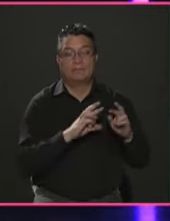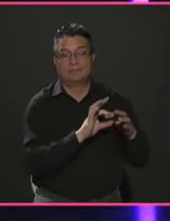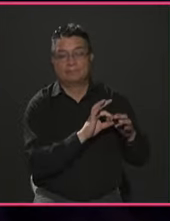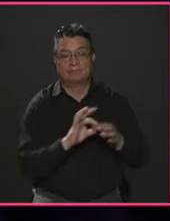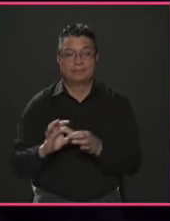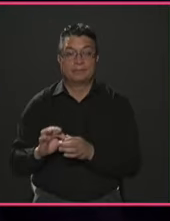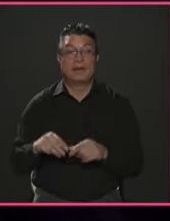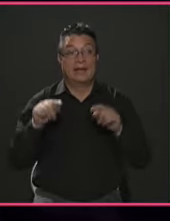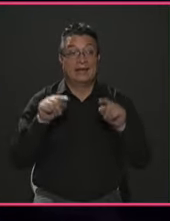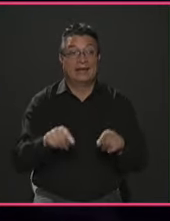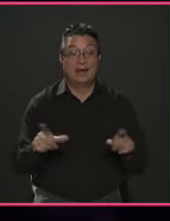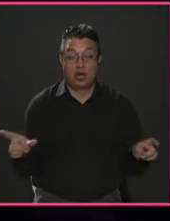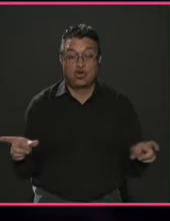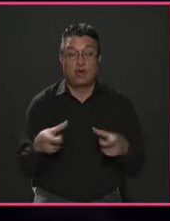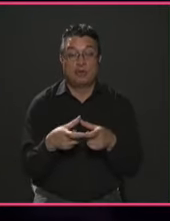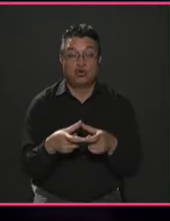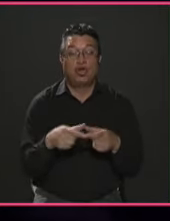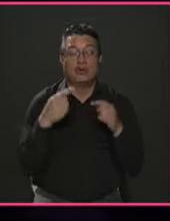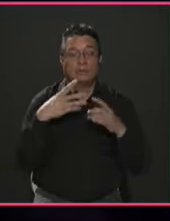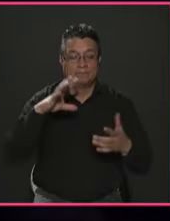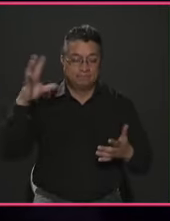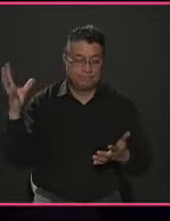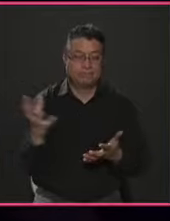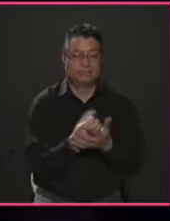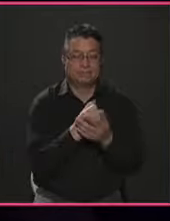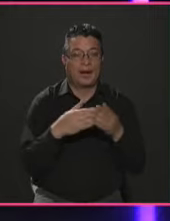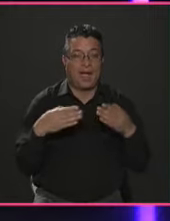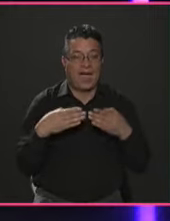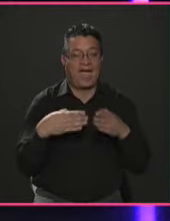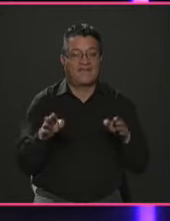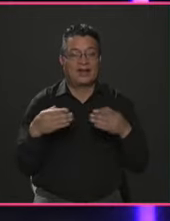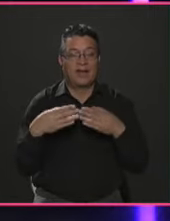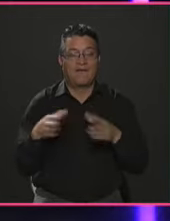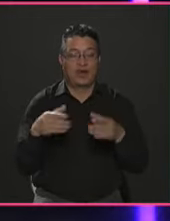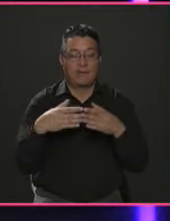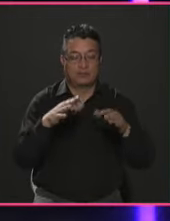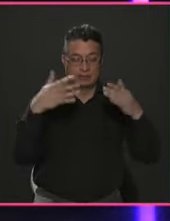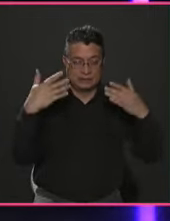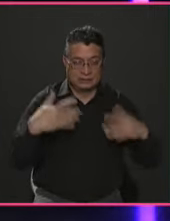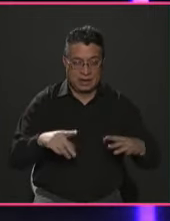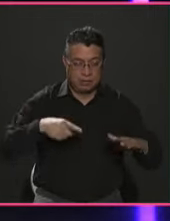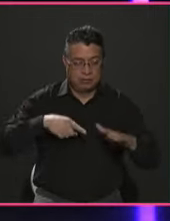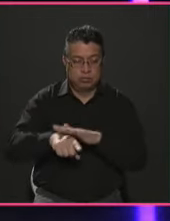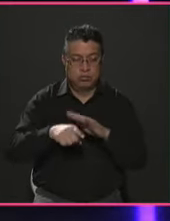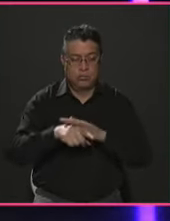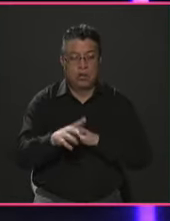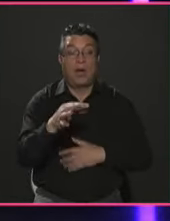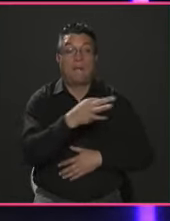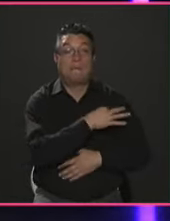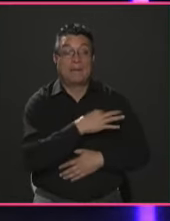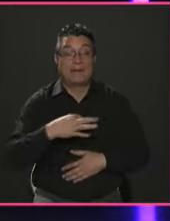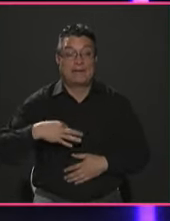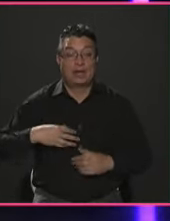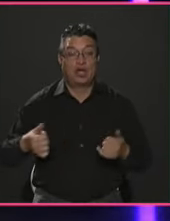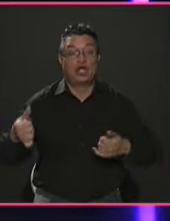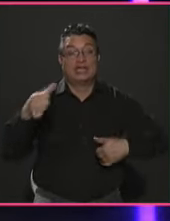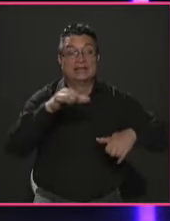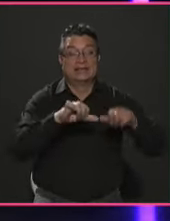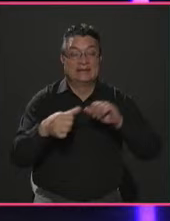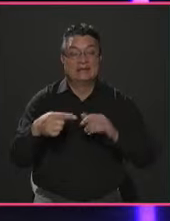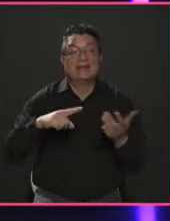ha sido esta comisión la que logró abrir las puertas para tener un Ministerio de ciencia